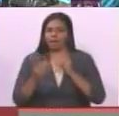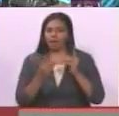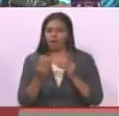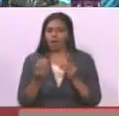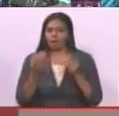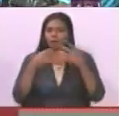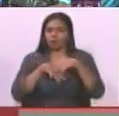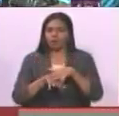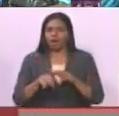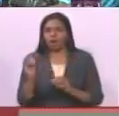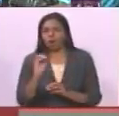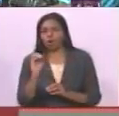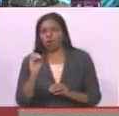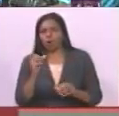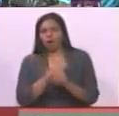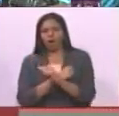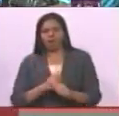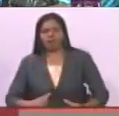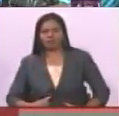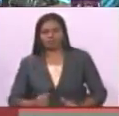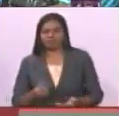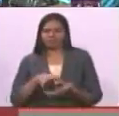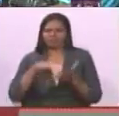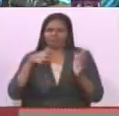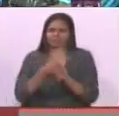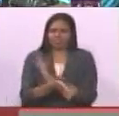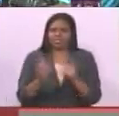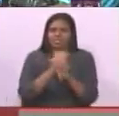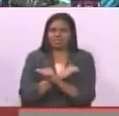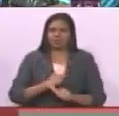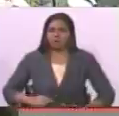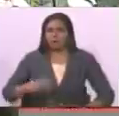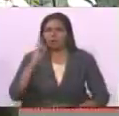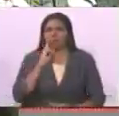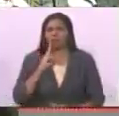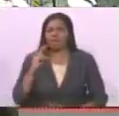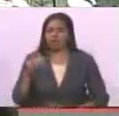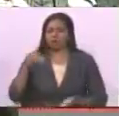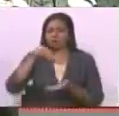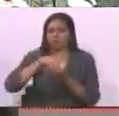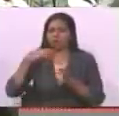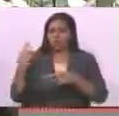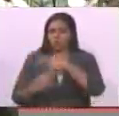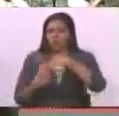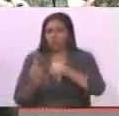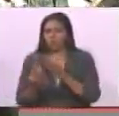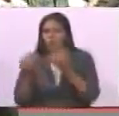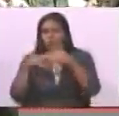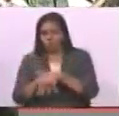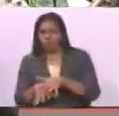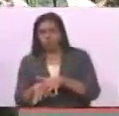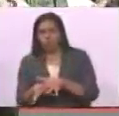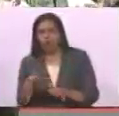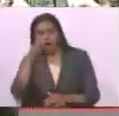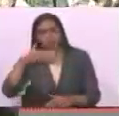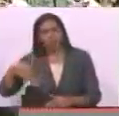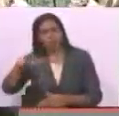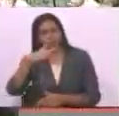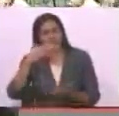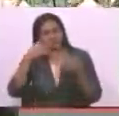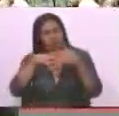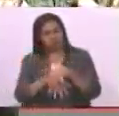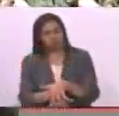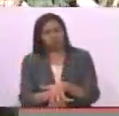involucrar o no al ejército. ¿Cuál ejército? El Ejército Nacional Bolivariano está con la Revolución Bolivariana, está con su pueblo,